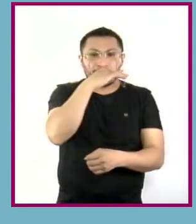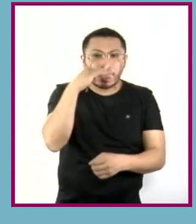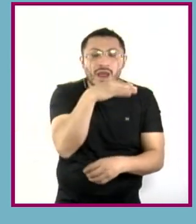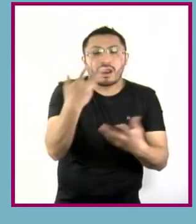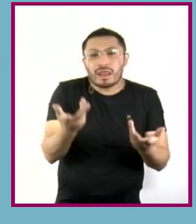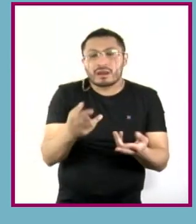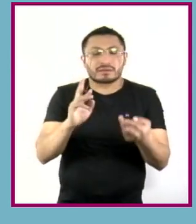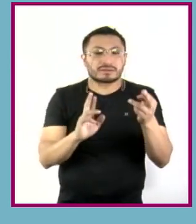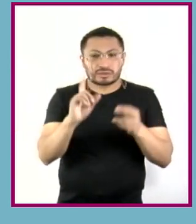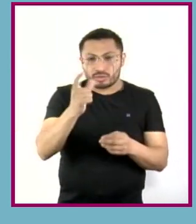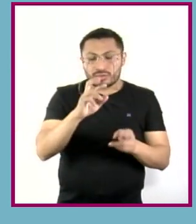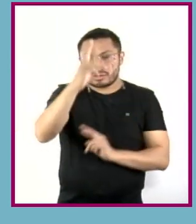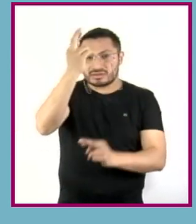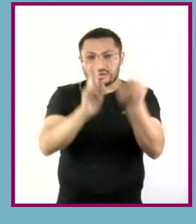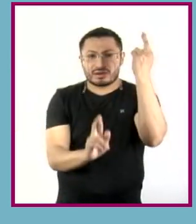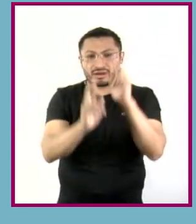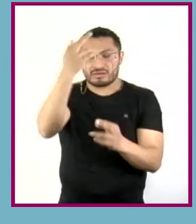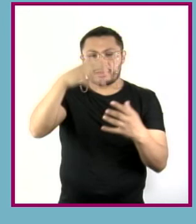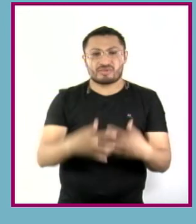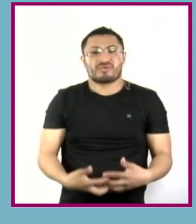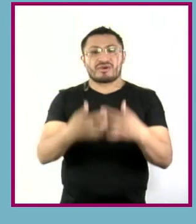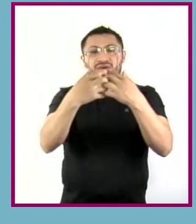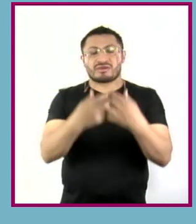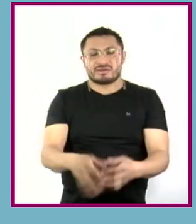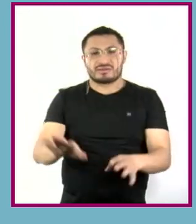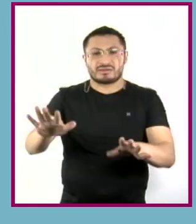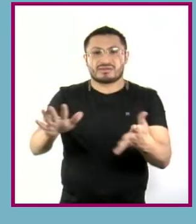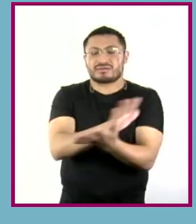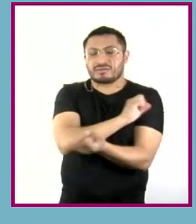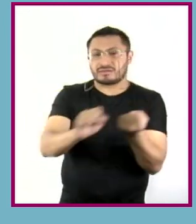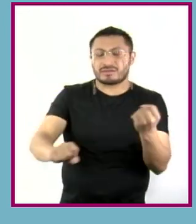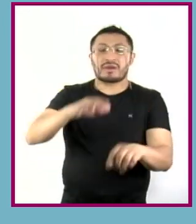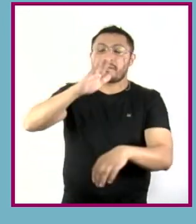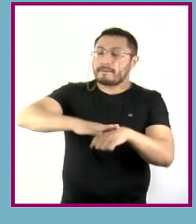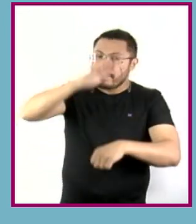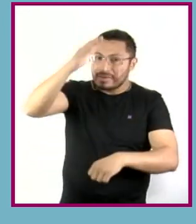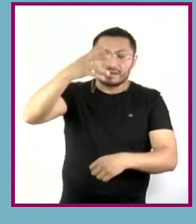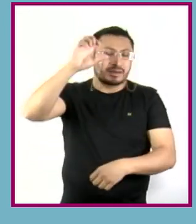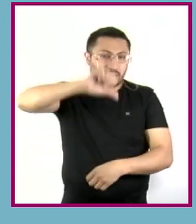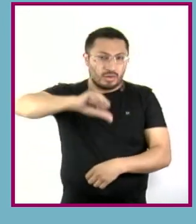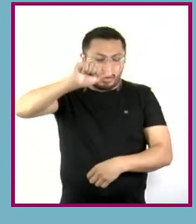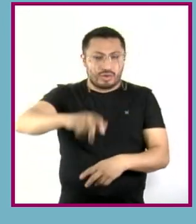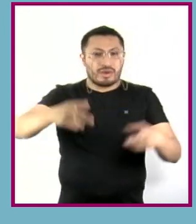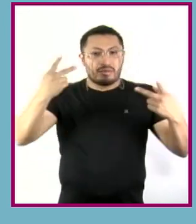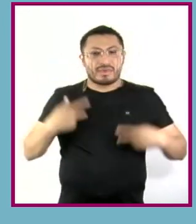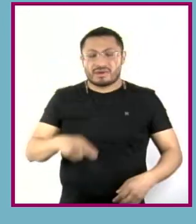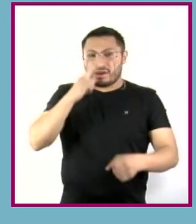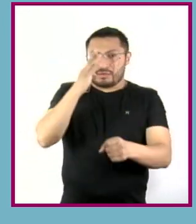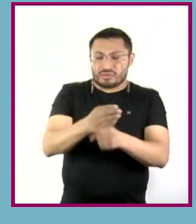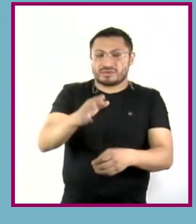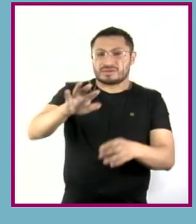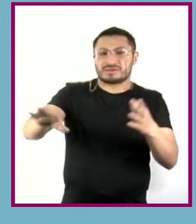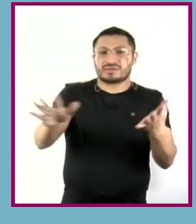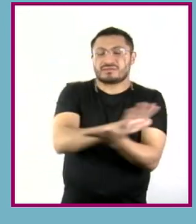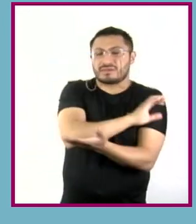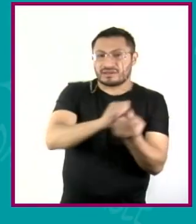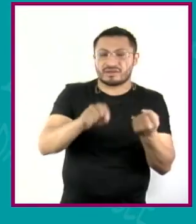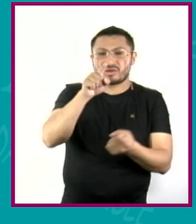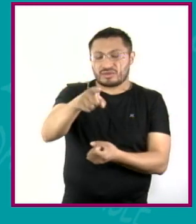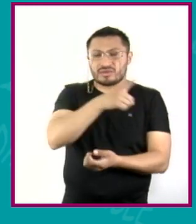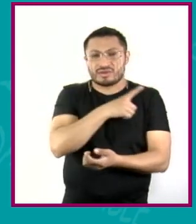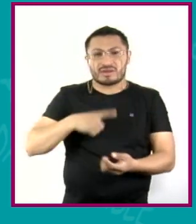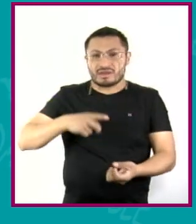industrial creció la explotación. Hoy, con la aplicación del principio quien contamina paga, esta explotación se va